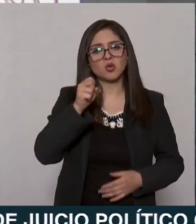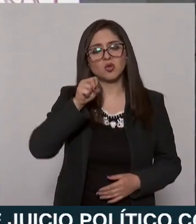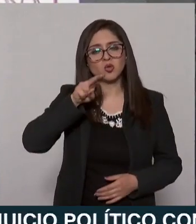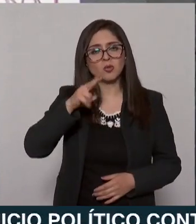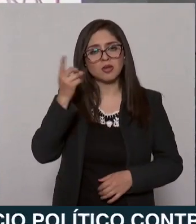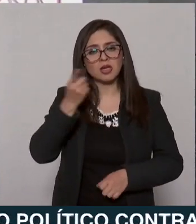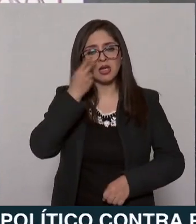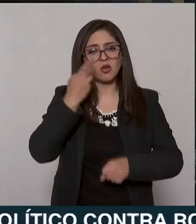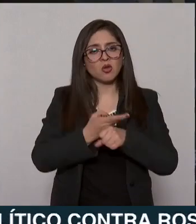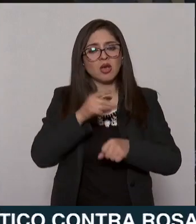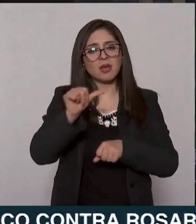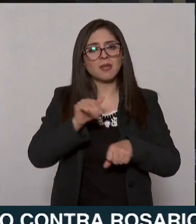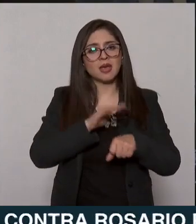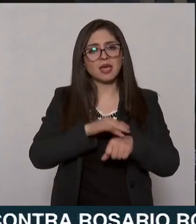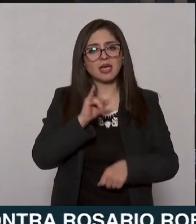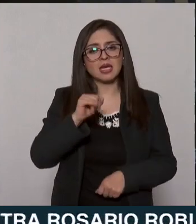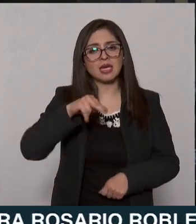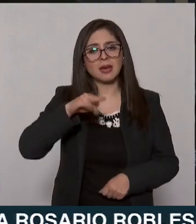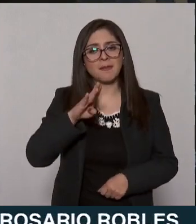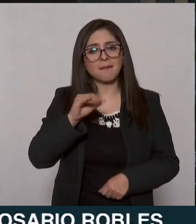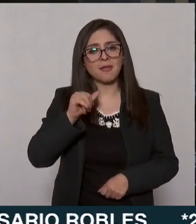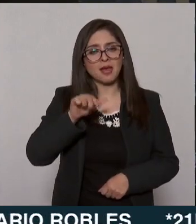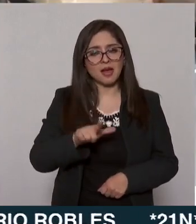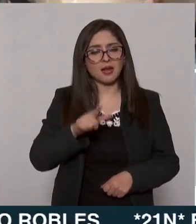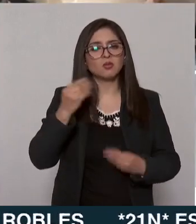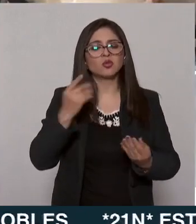Administración del INVAL. Un gusto saludarlo.